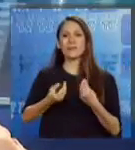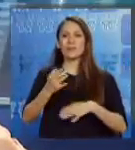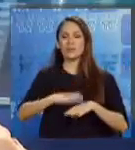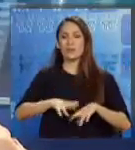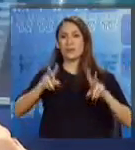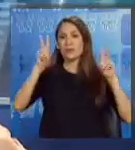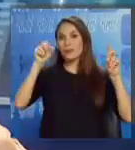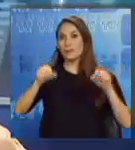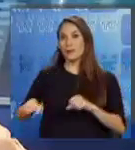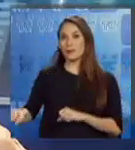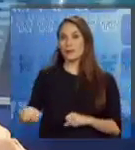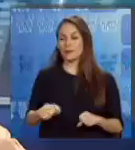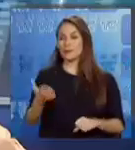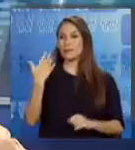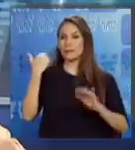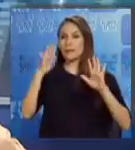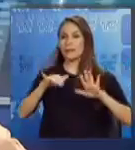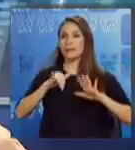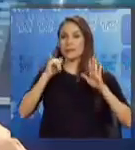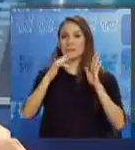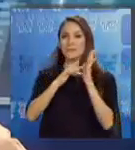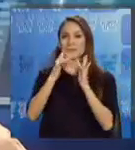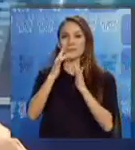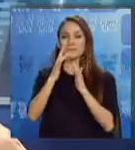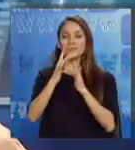que azotó el país el pasado 16 de abril.